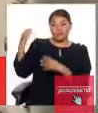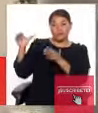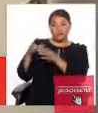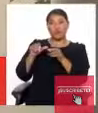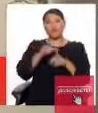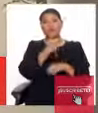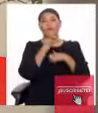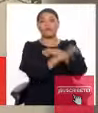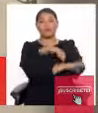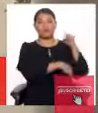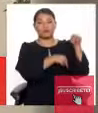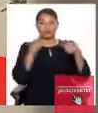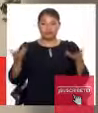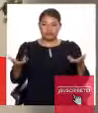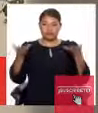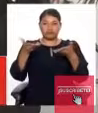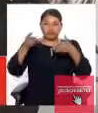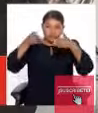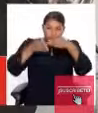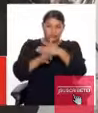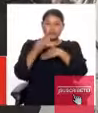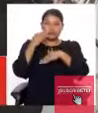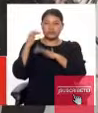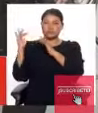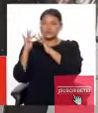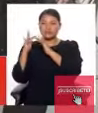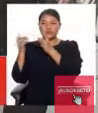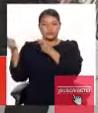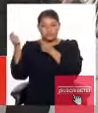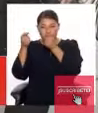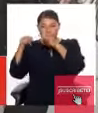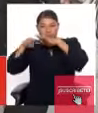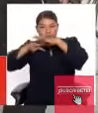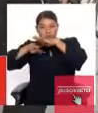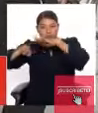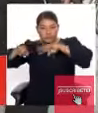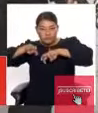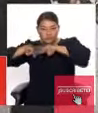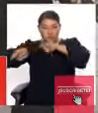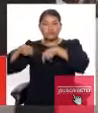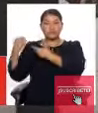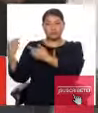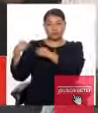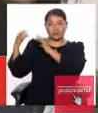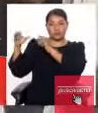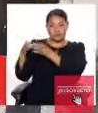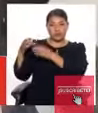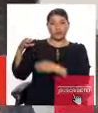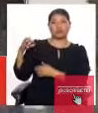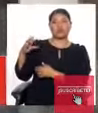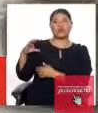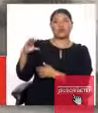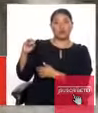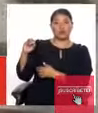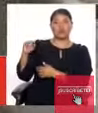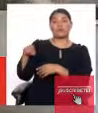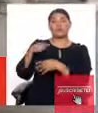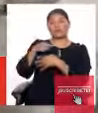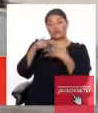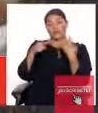Extranjera que dieron el golpe en un trabajo coordinado con personal de inteligencia y el nuevo grupo Greco. Los